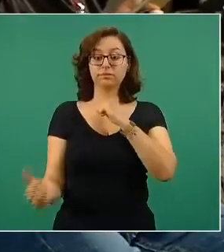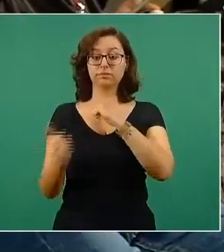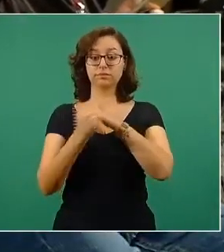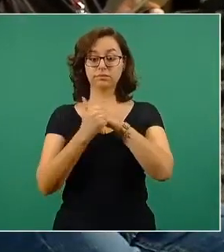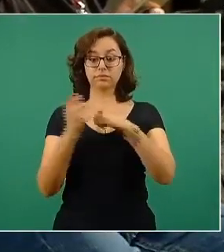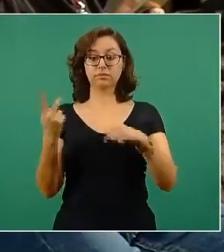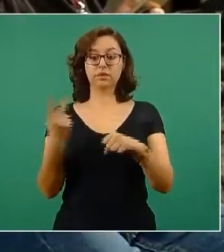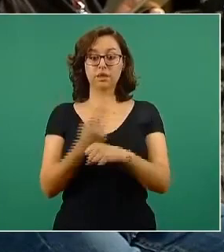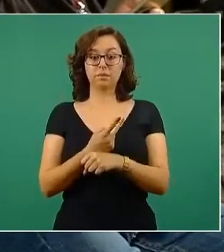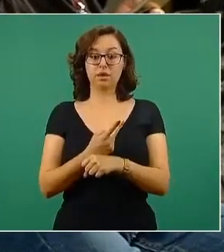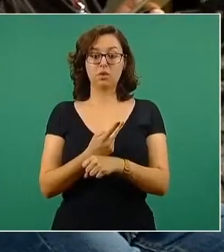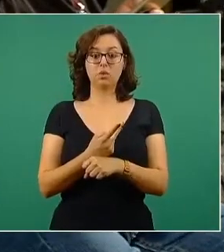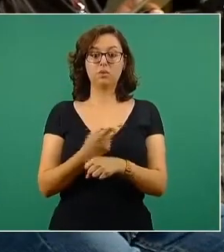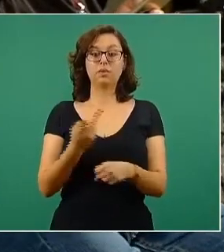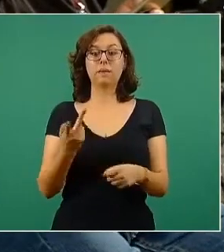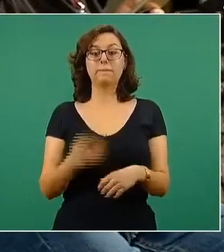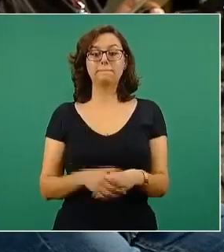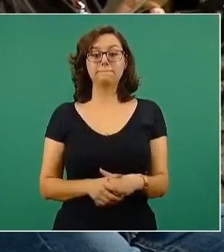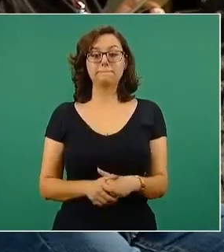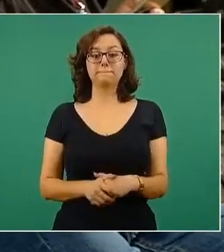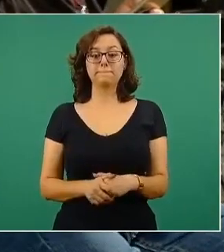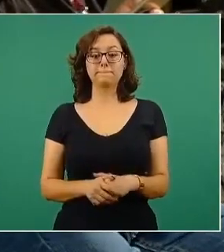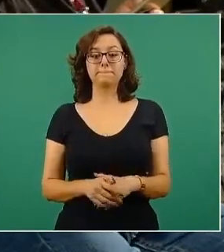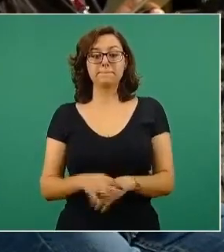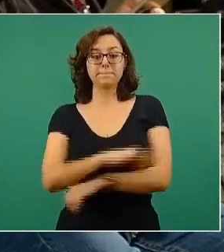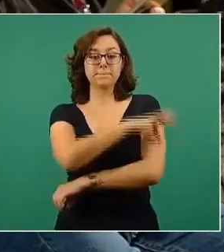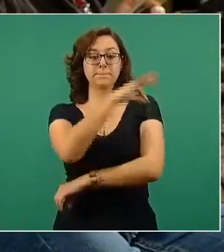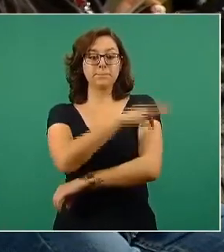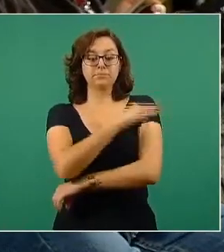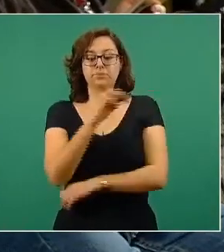qué ha pasado con la vacuna Moderna.